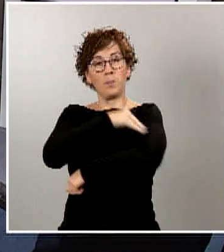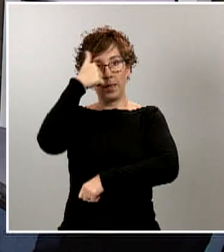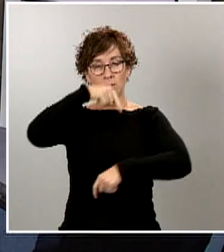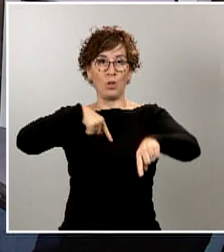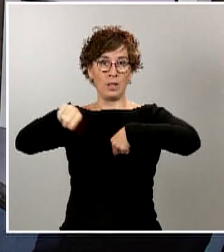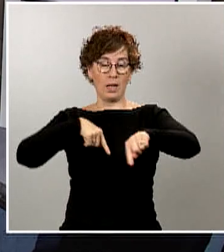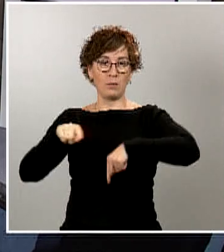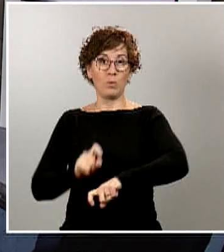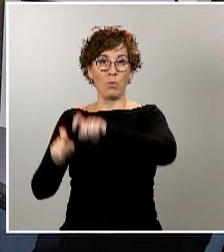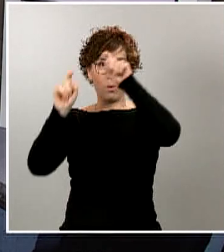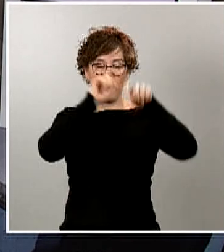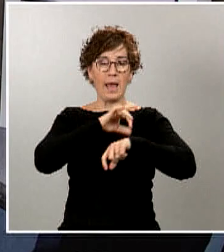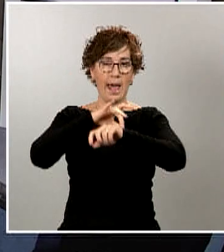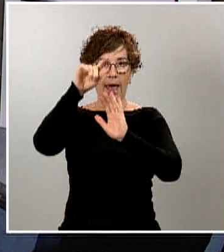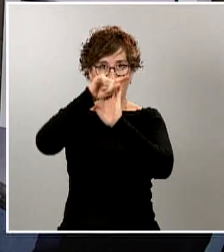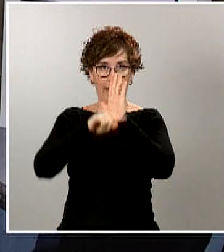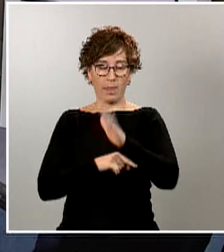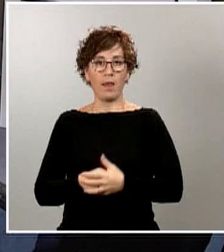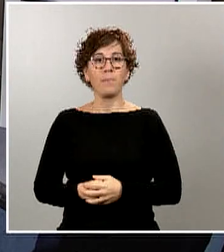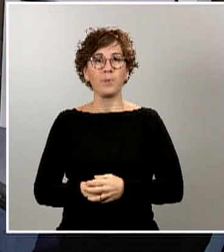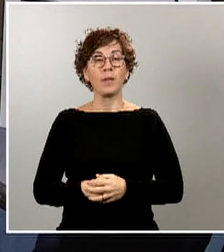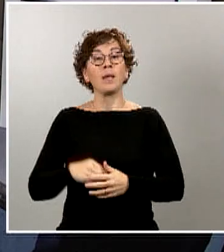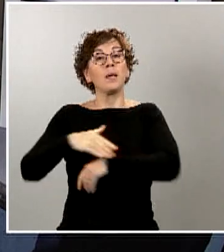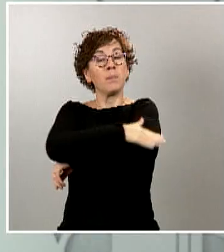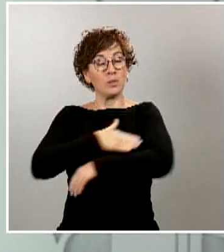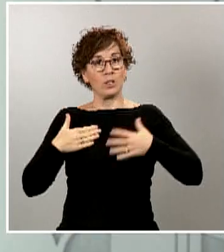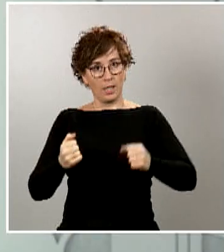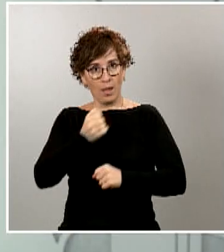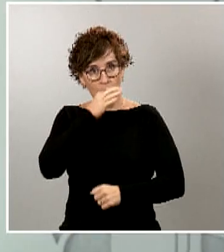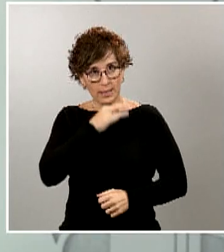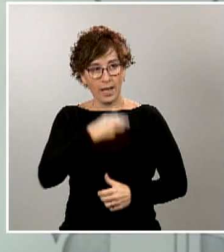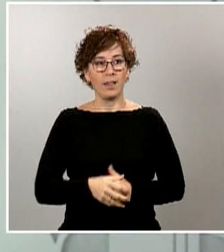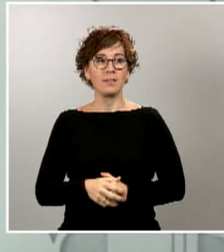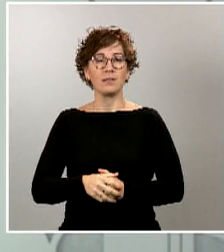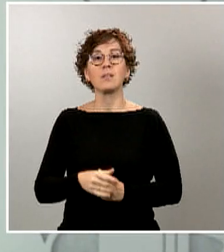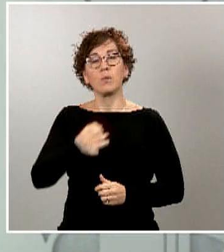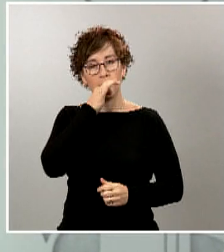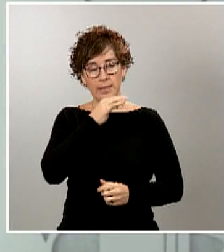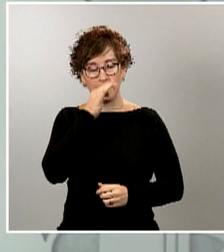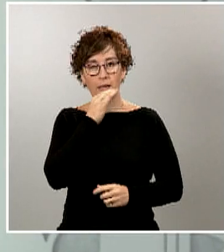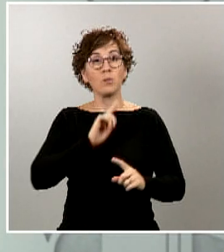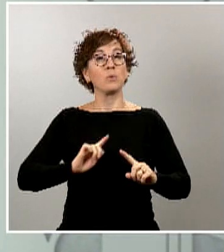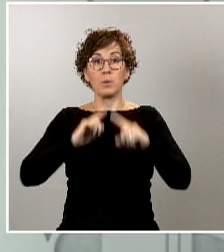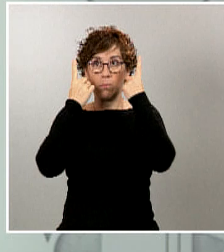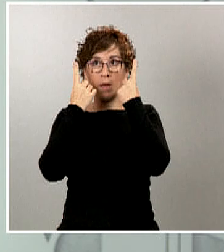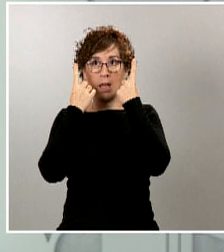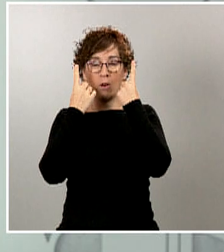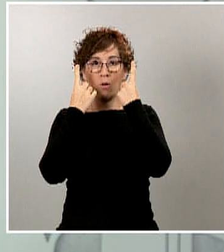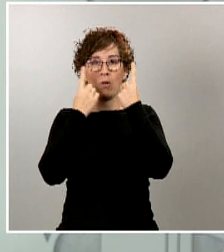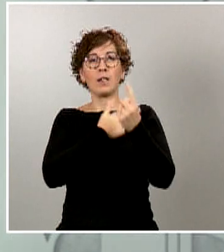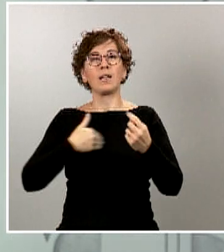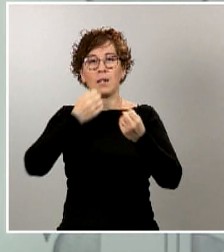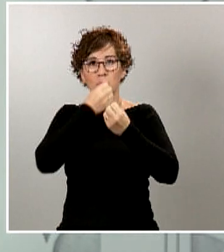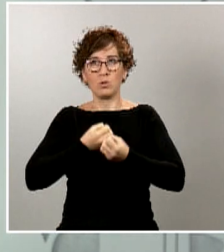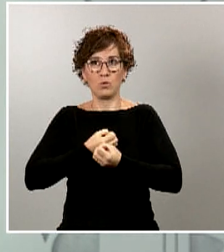Agenda Urbana. Ministro de Sanidad, buenas tardes. Buenas tardes. Pues, en primer lugar, queríamos hacer un comentario sobre la evolución